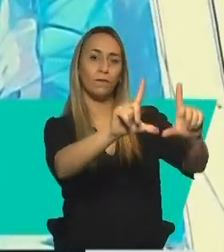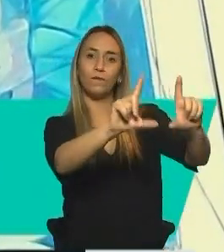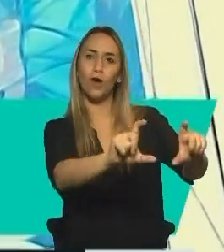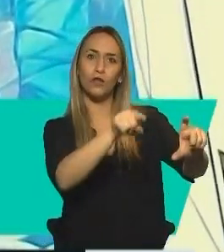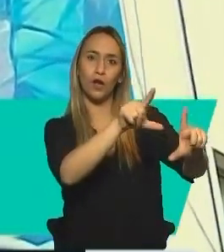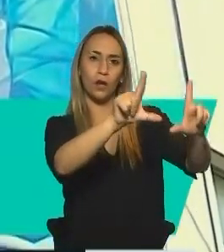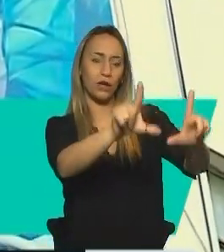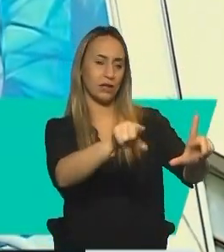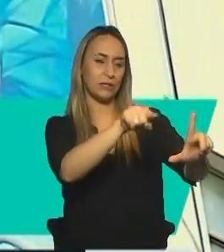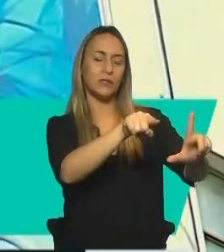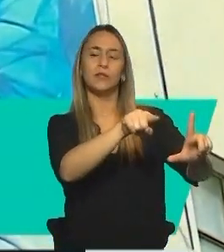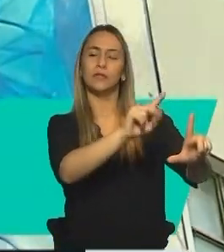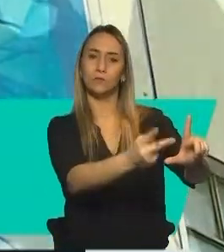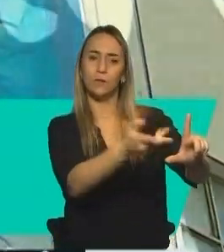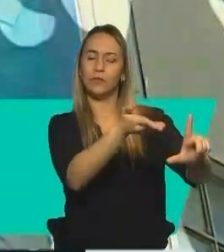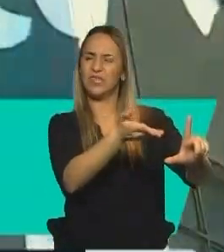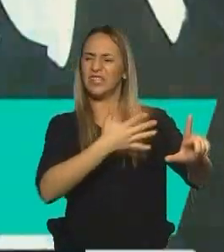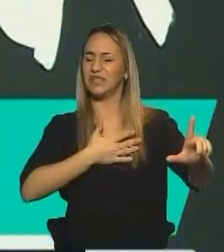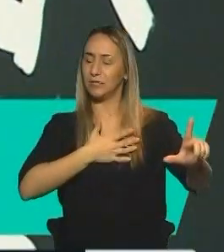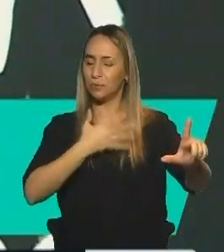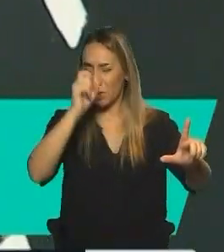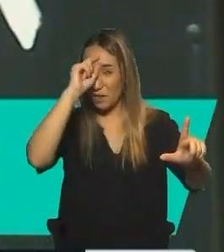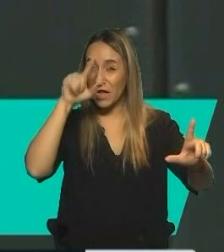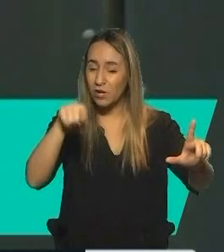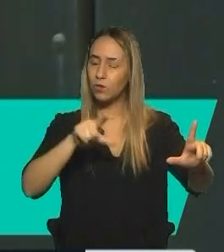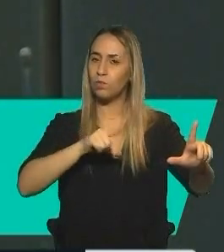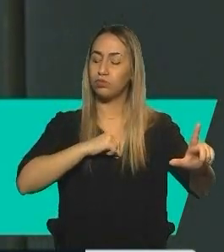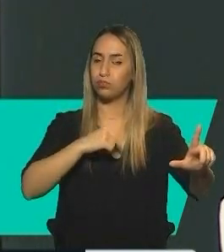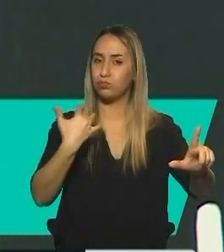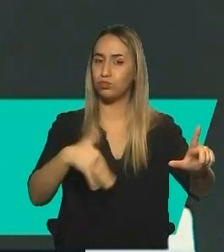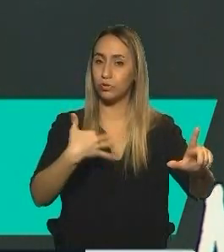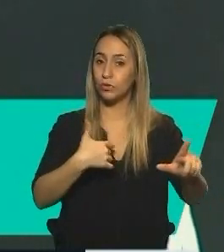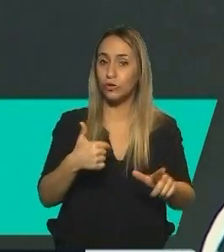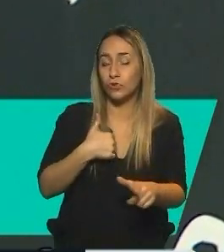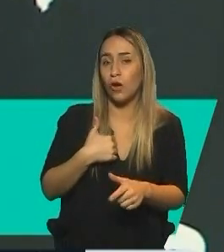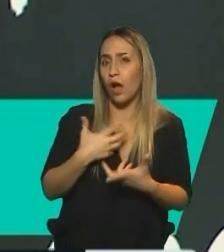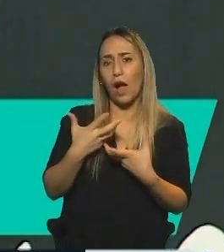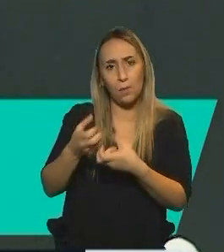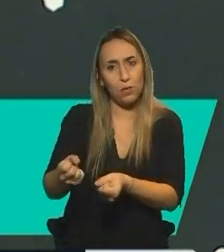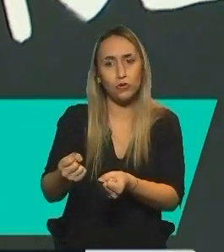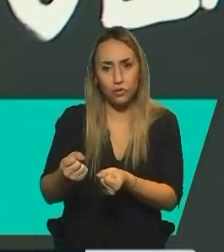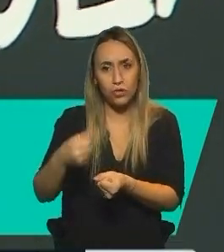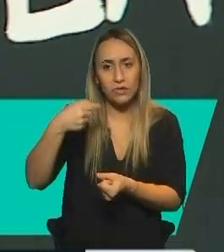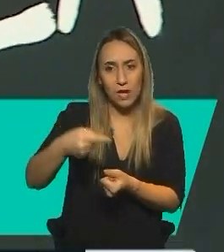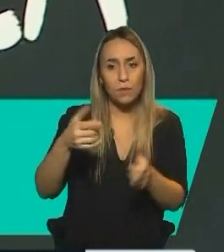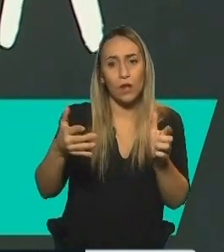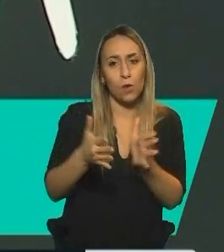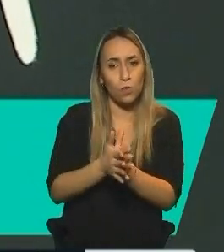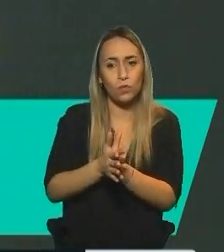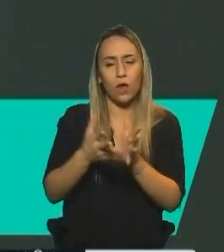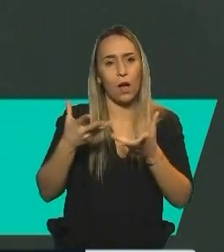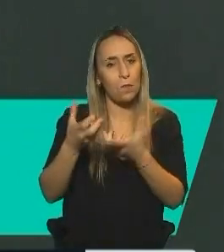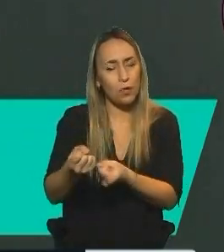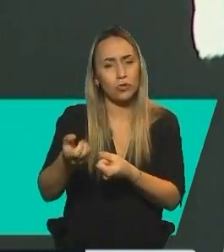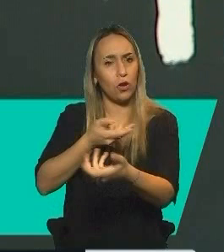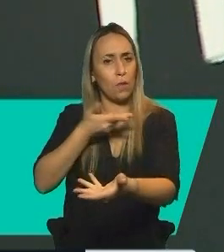todo. Debe ser un dolor terrible, terrible. Yo estoy compartiendo con ellos momento a momento y todo